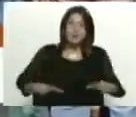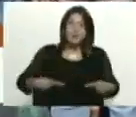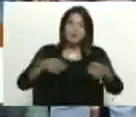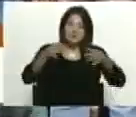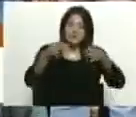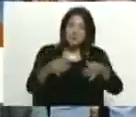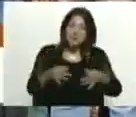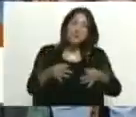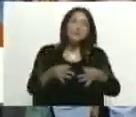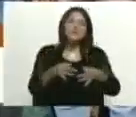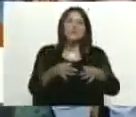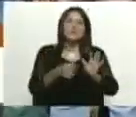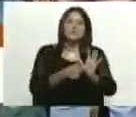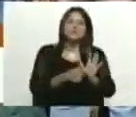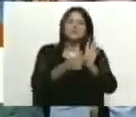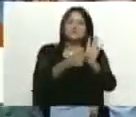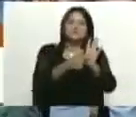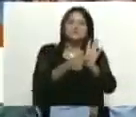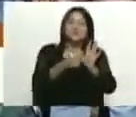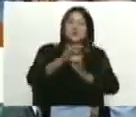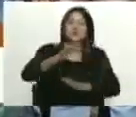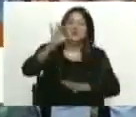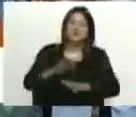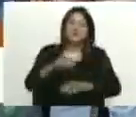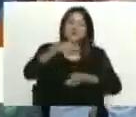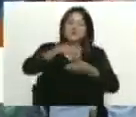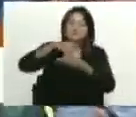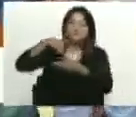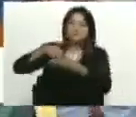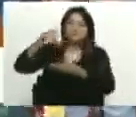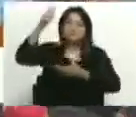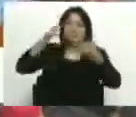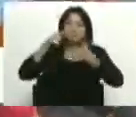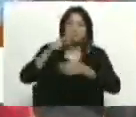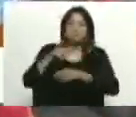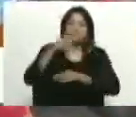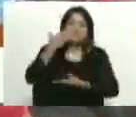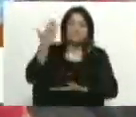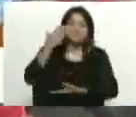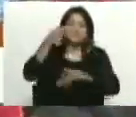los estados de Venezuela con mayor porcentaje de votos chavistas.